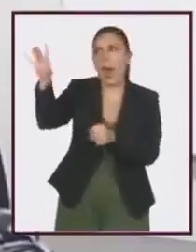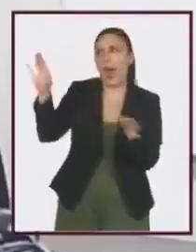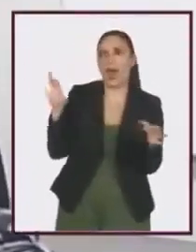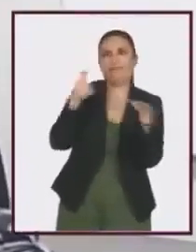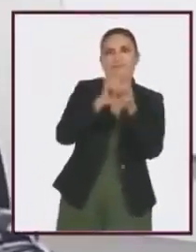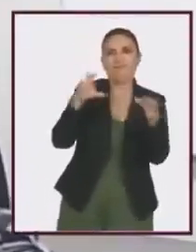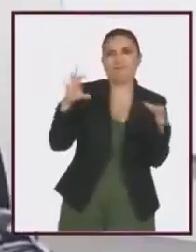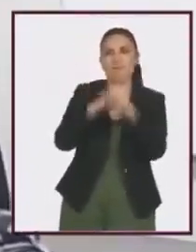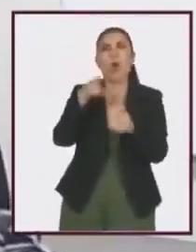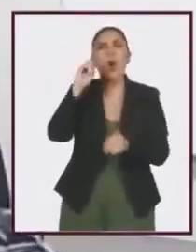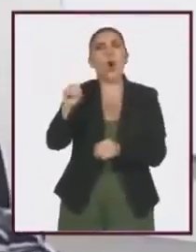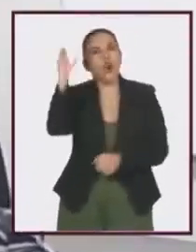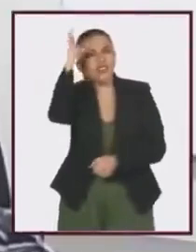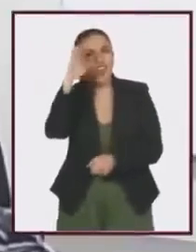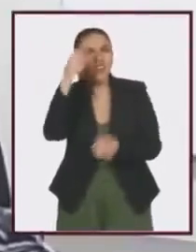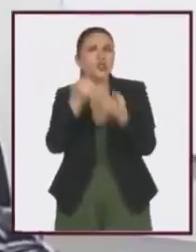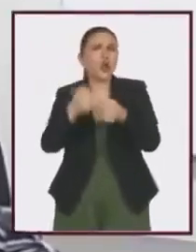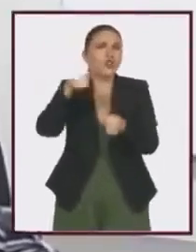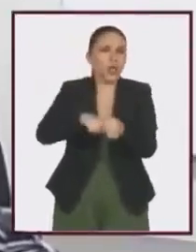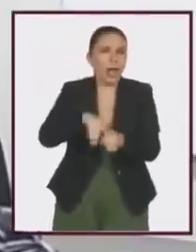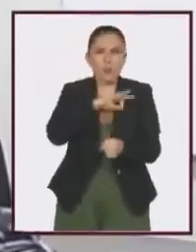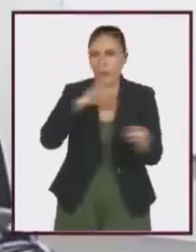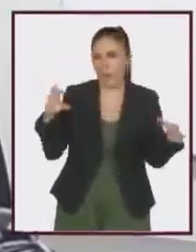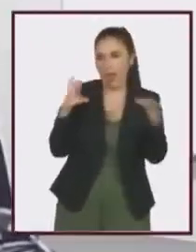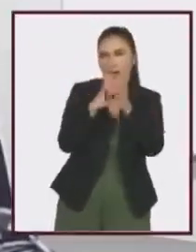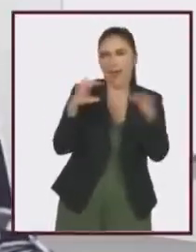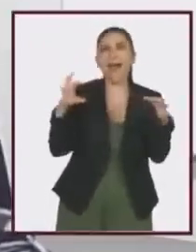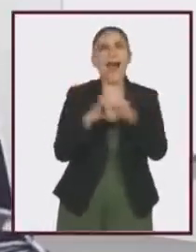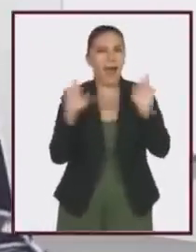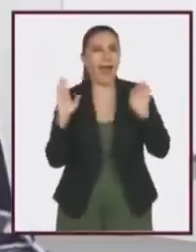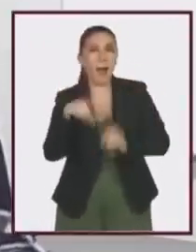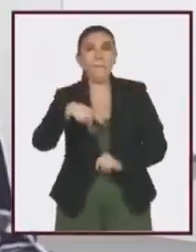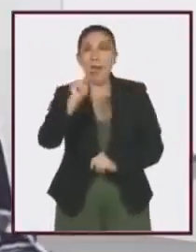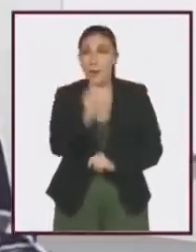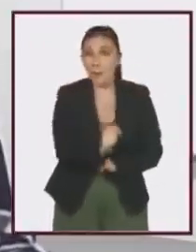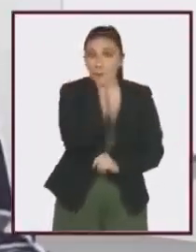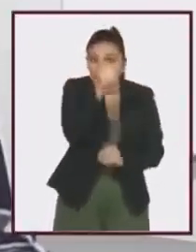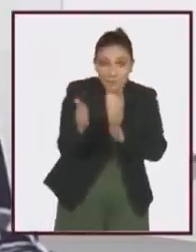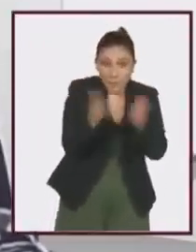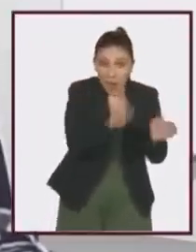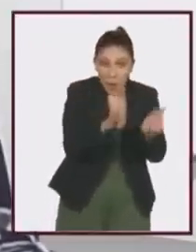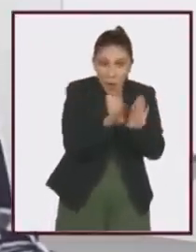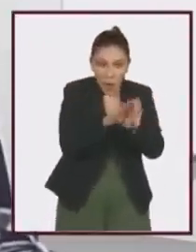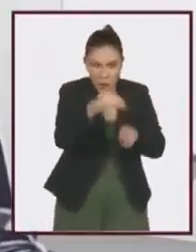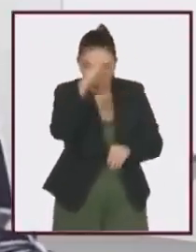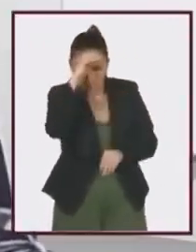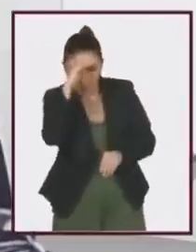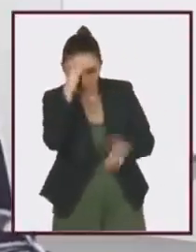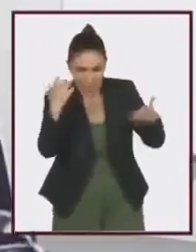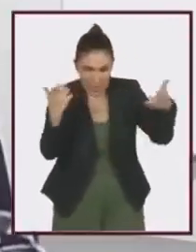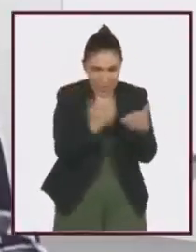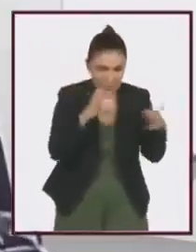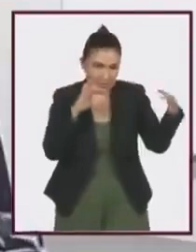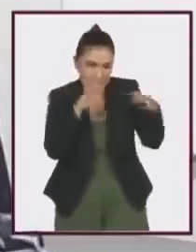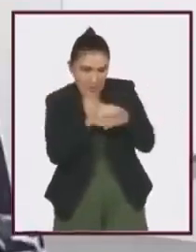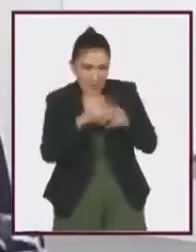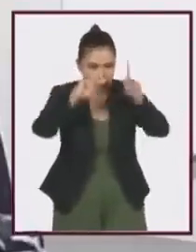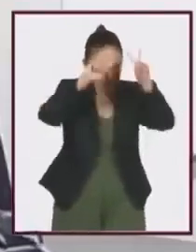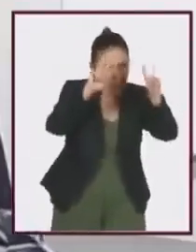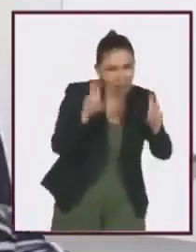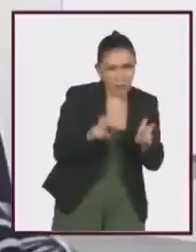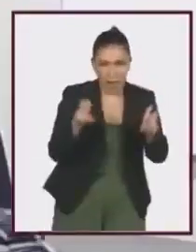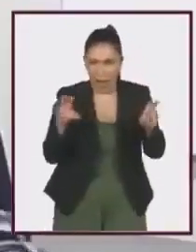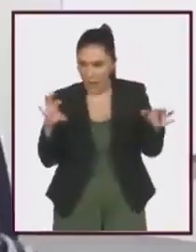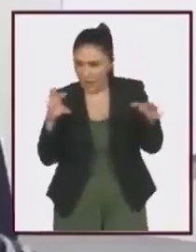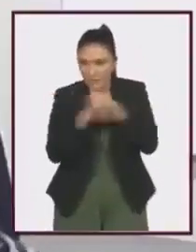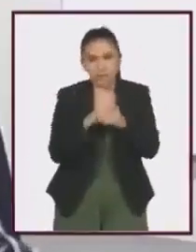o de las ciencias sociales, pero al principio es muy difícil poder plantear la articulación de todos los